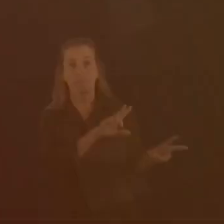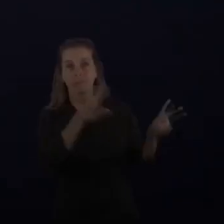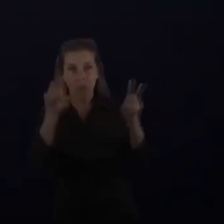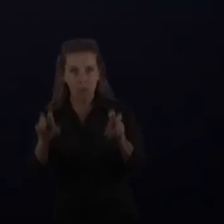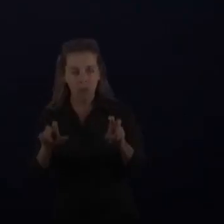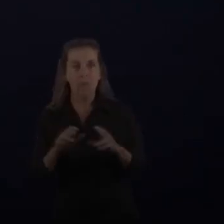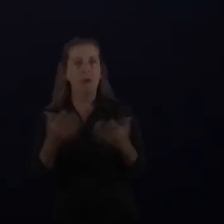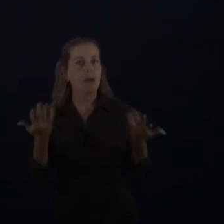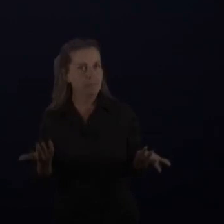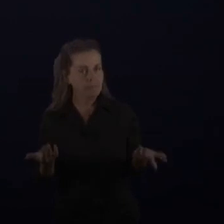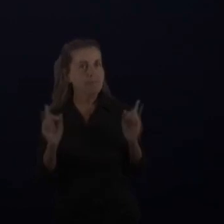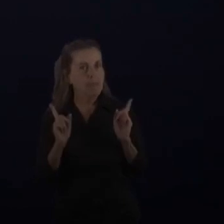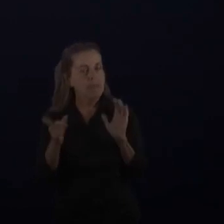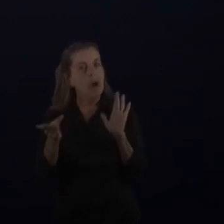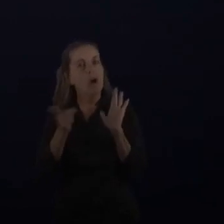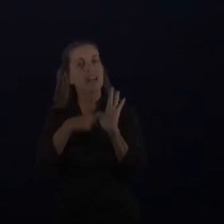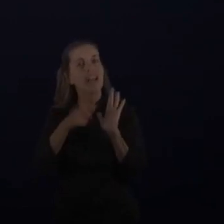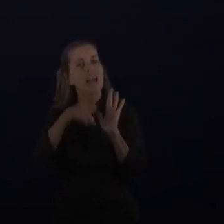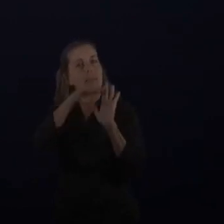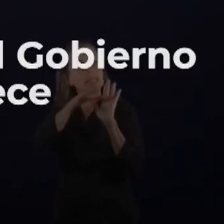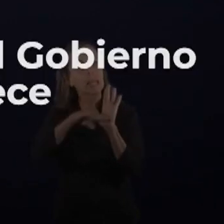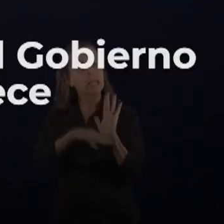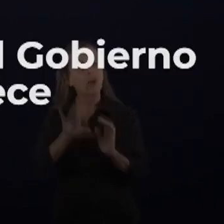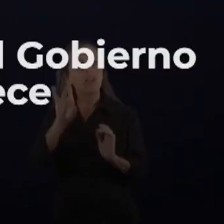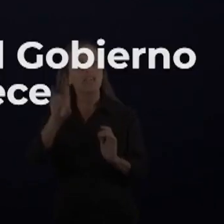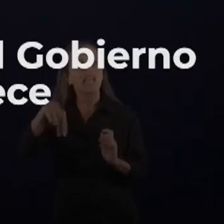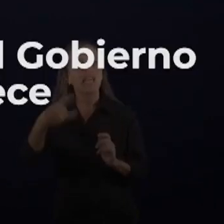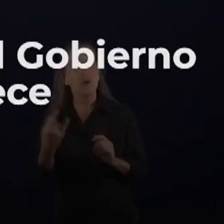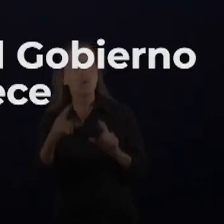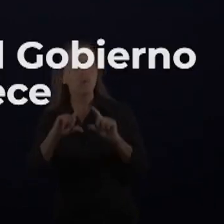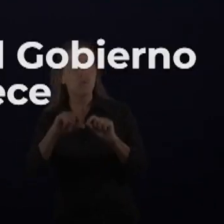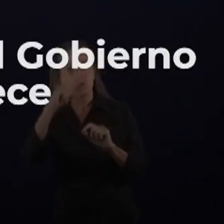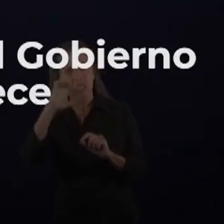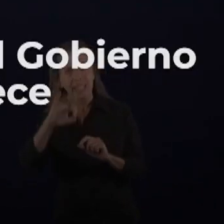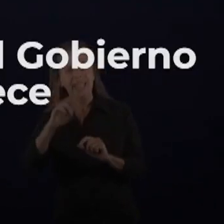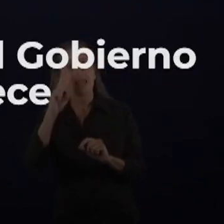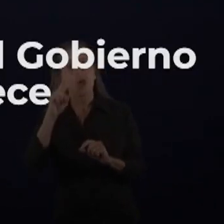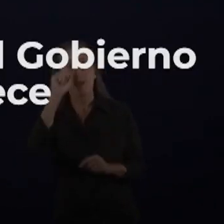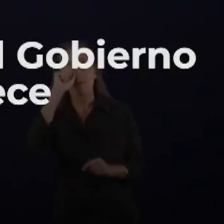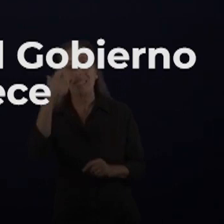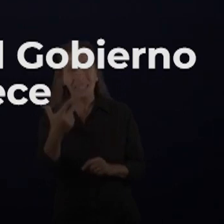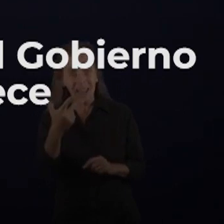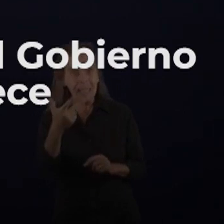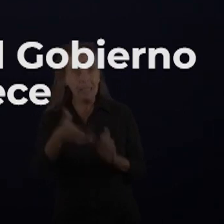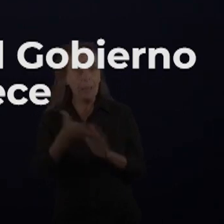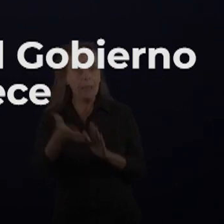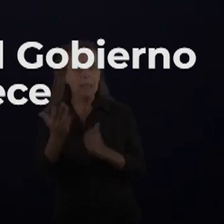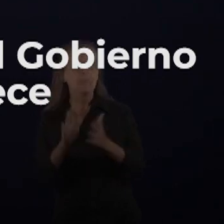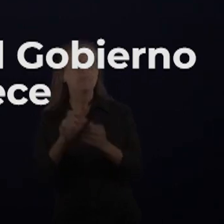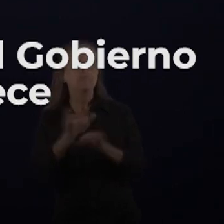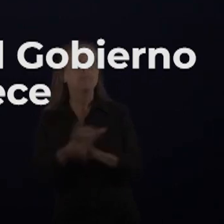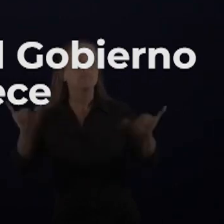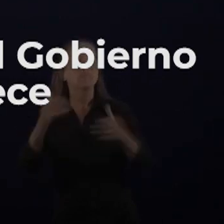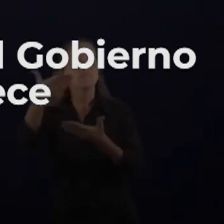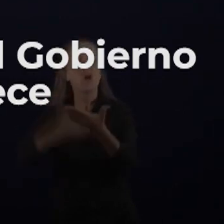En virtud de la reglamentación del DNU 70-2023, que va a ser publicada a la brevedad en el